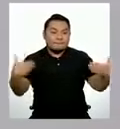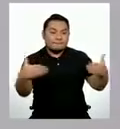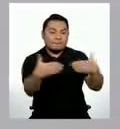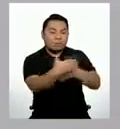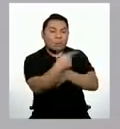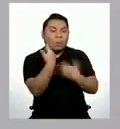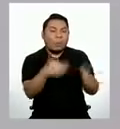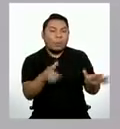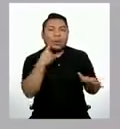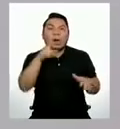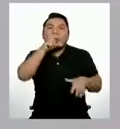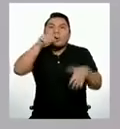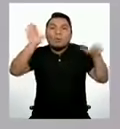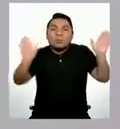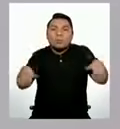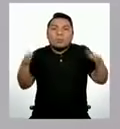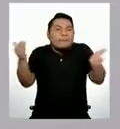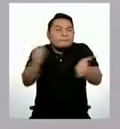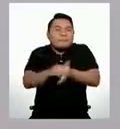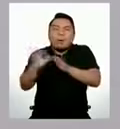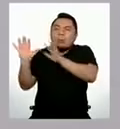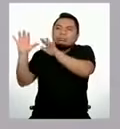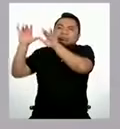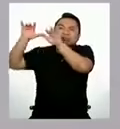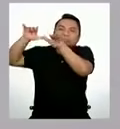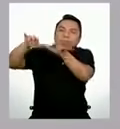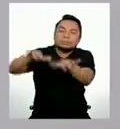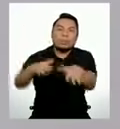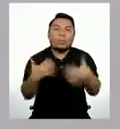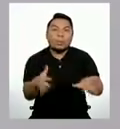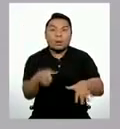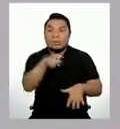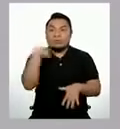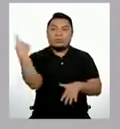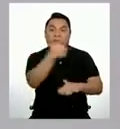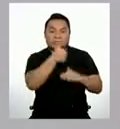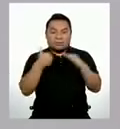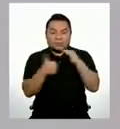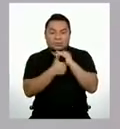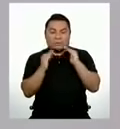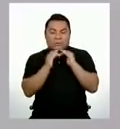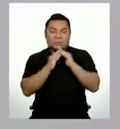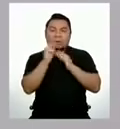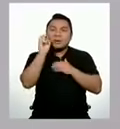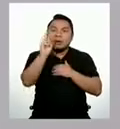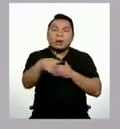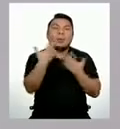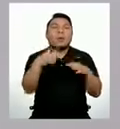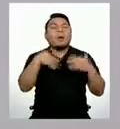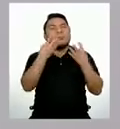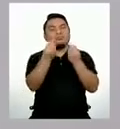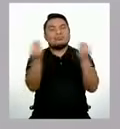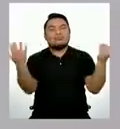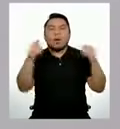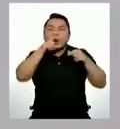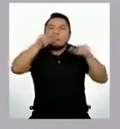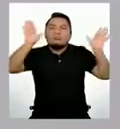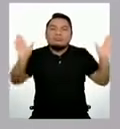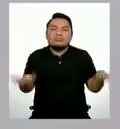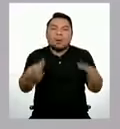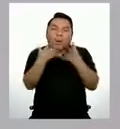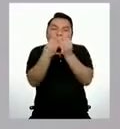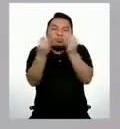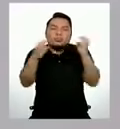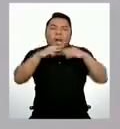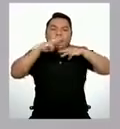aves que se veían muy poco. Ahora, durante la cuarentena, han vuelto a volar bandadas cerca de las orillas de muchas de nuestras playas más